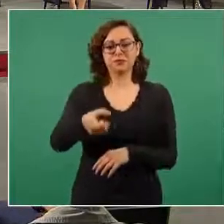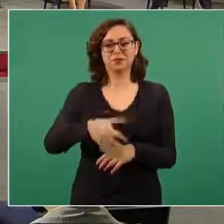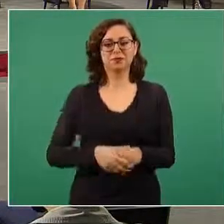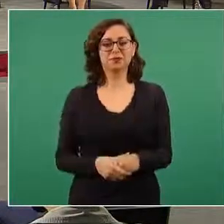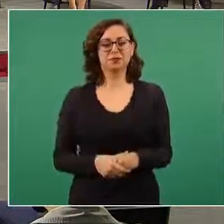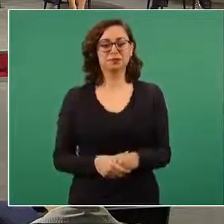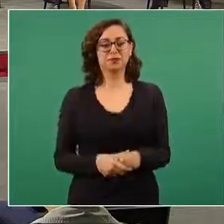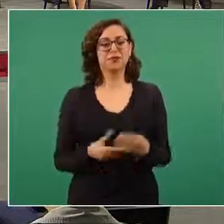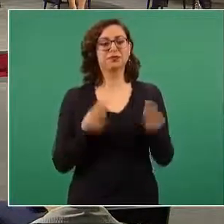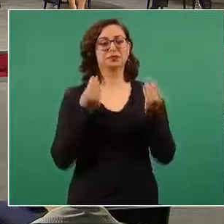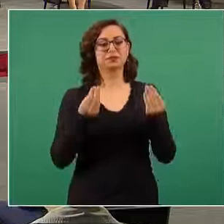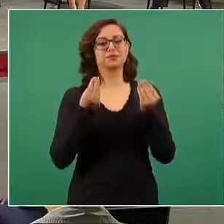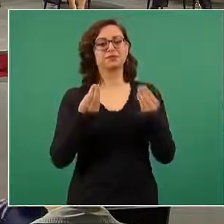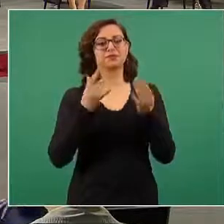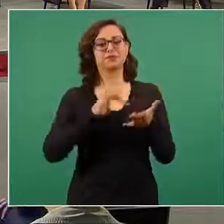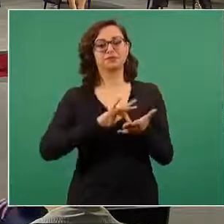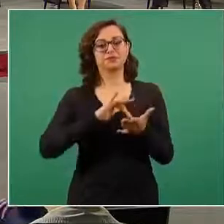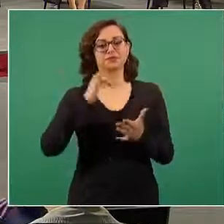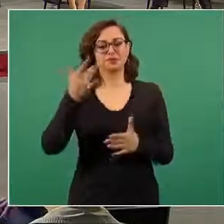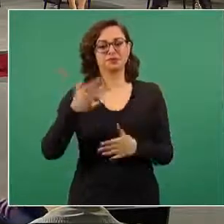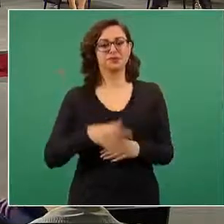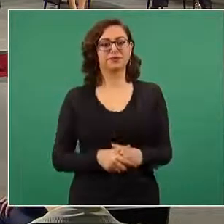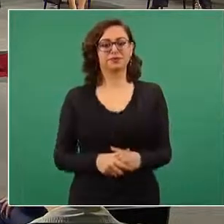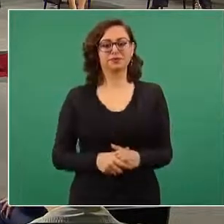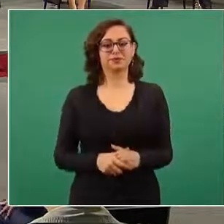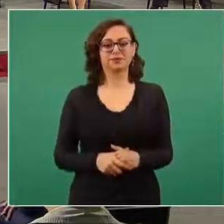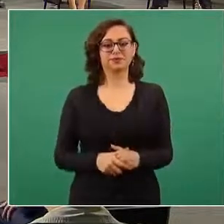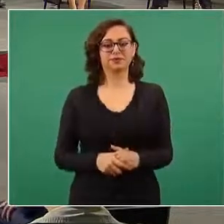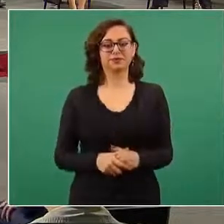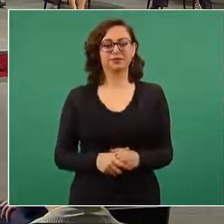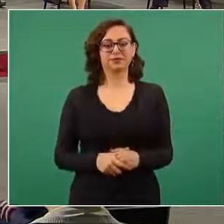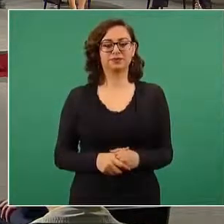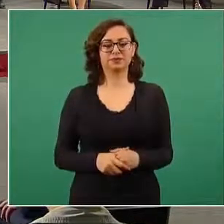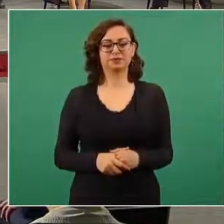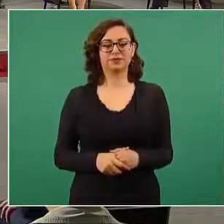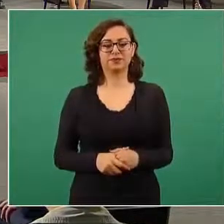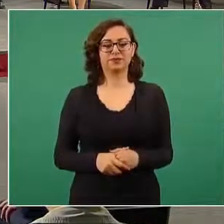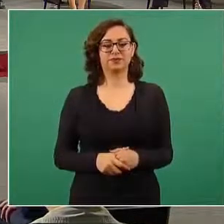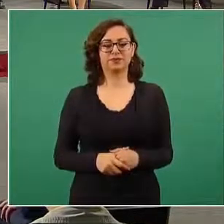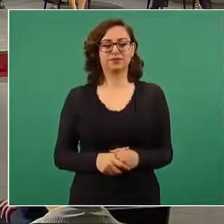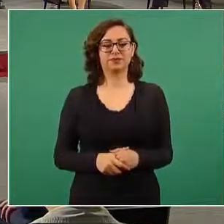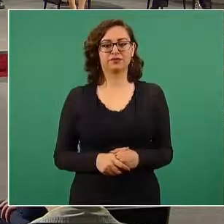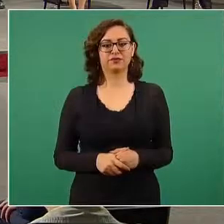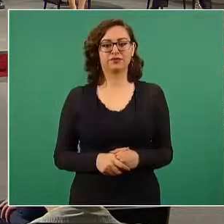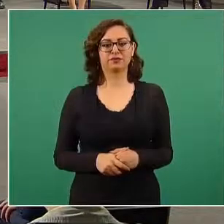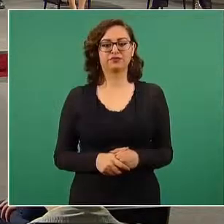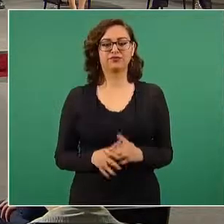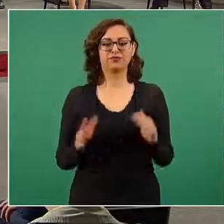Muchas gracias a todas, a todos los que